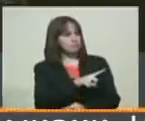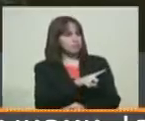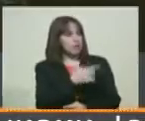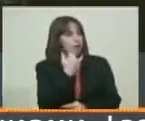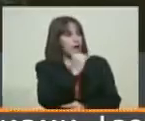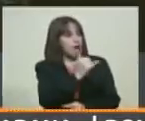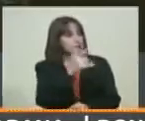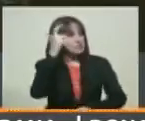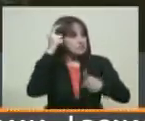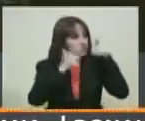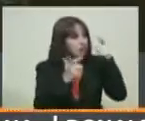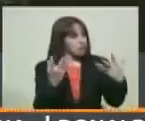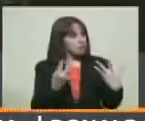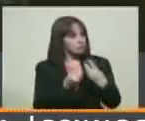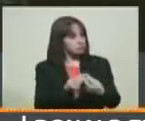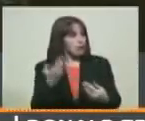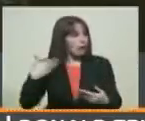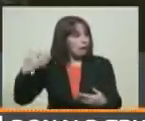estuvo Chávez.